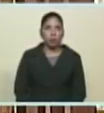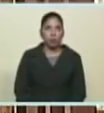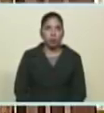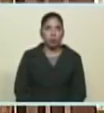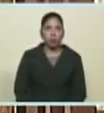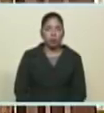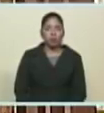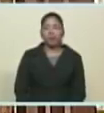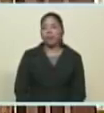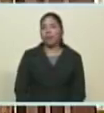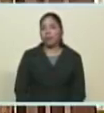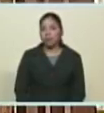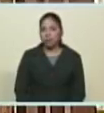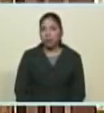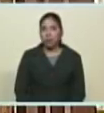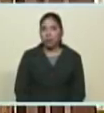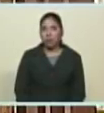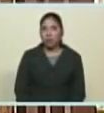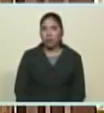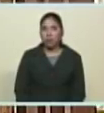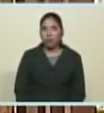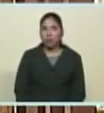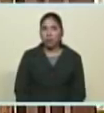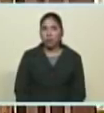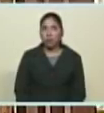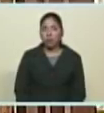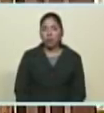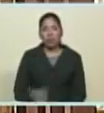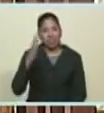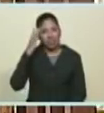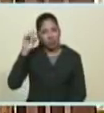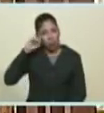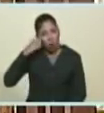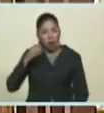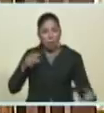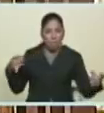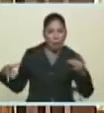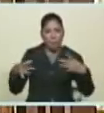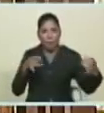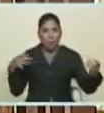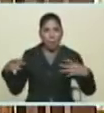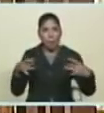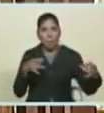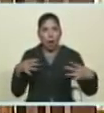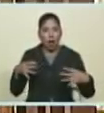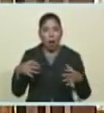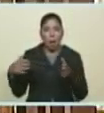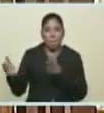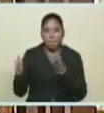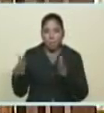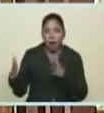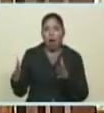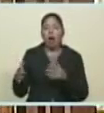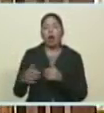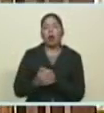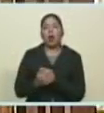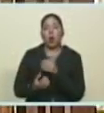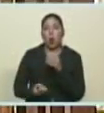la irresponsable y criminal guarimba, abril, mayo, junio,